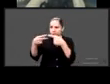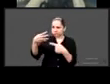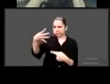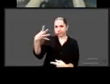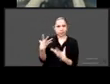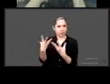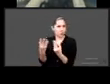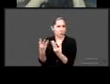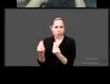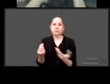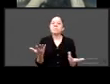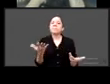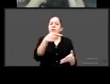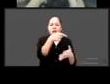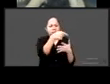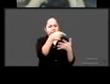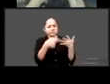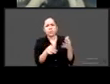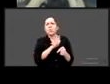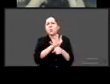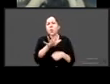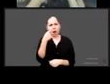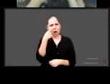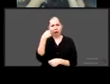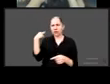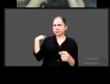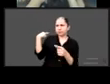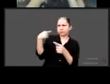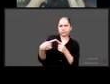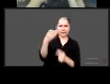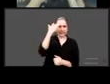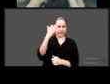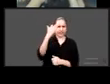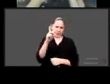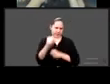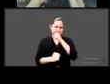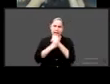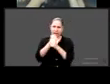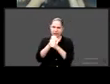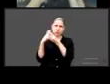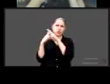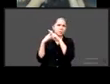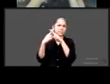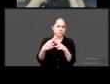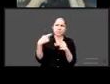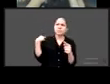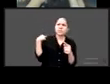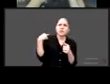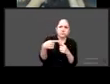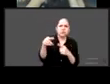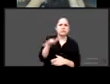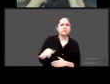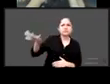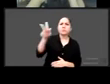ejemplo concreto de lo que sí existe, porque en los últimos 30 años se ha generado muchísima información que nuestros padres y abuelos no